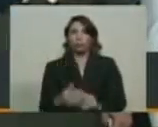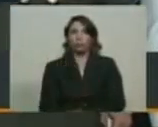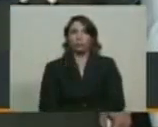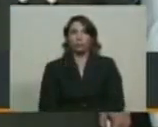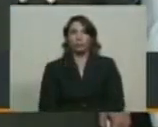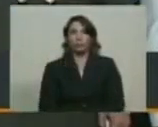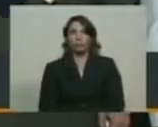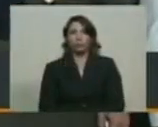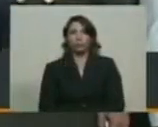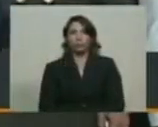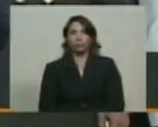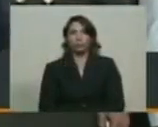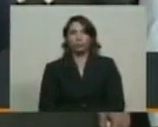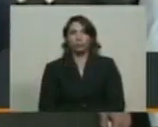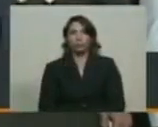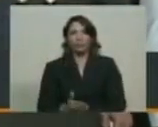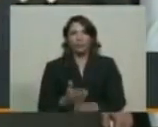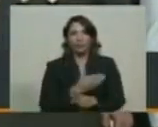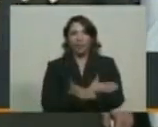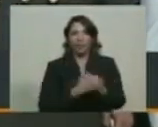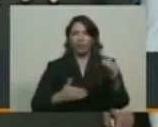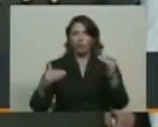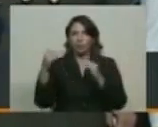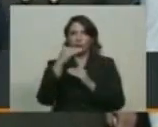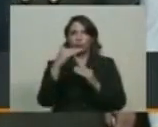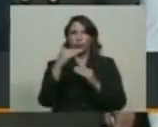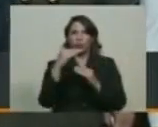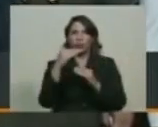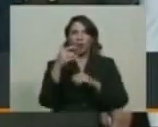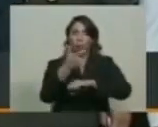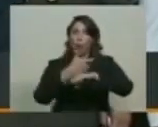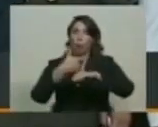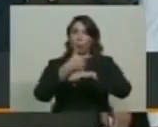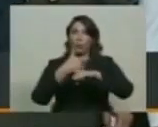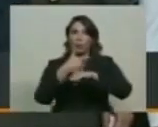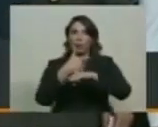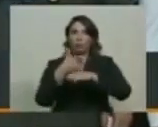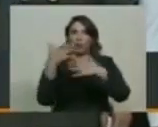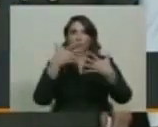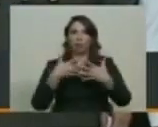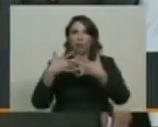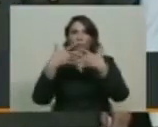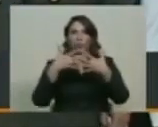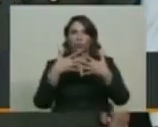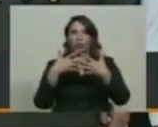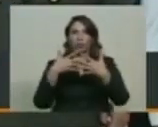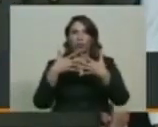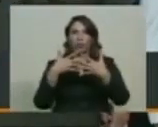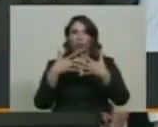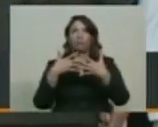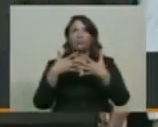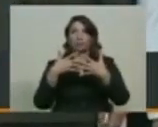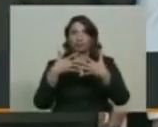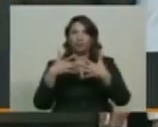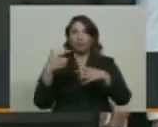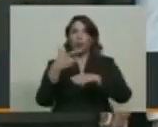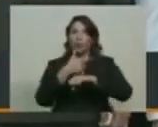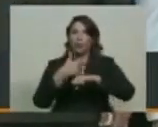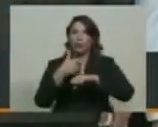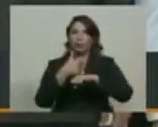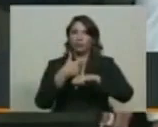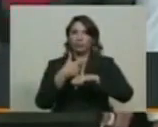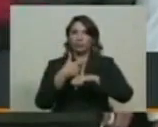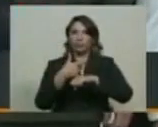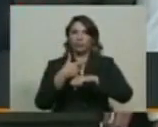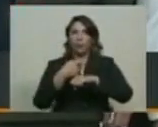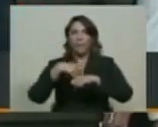es alto funcionario que perteneció en ese periodo al gobierno, en